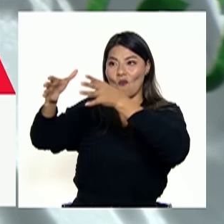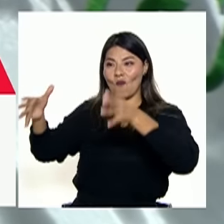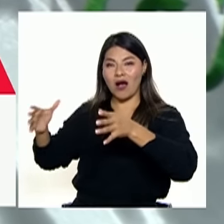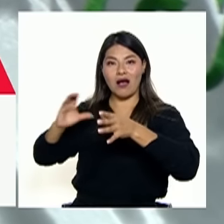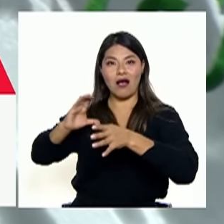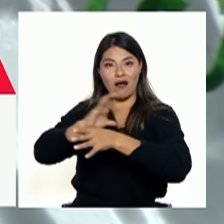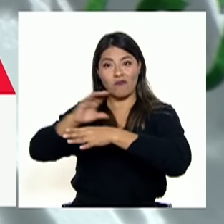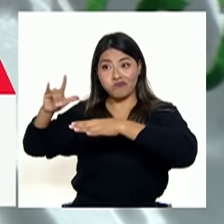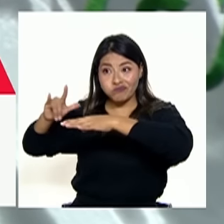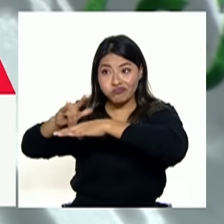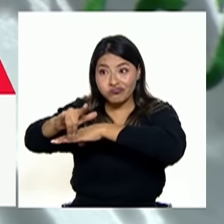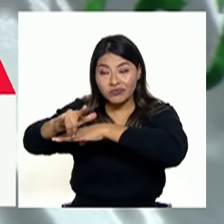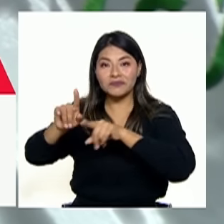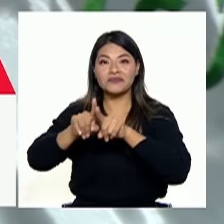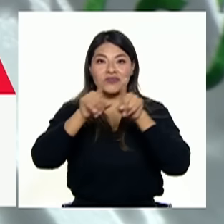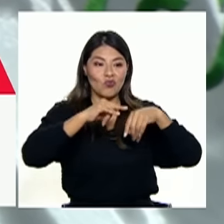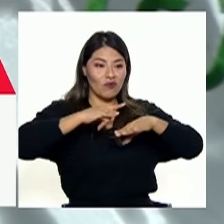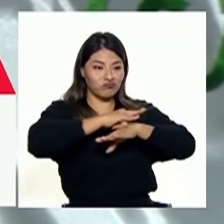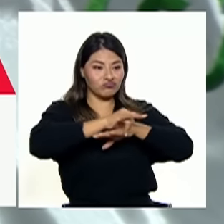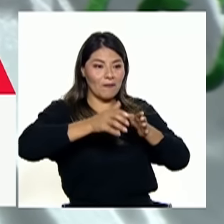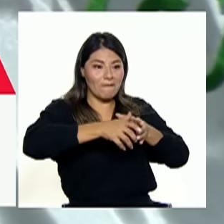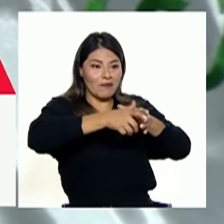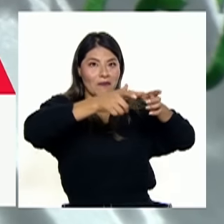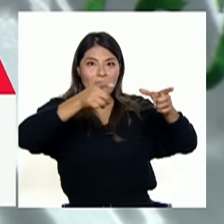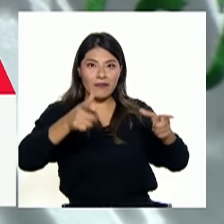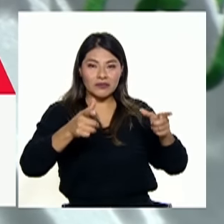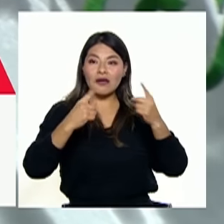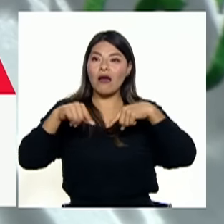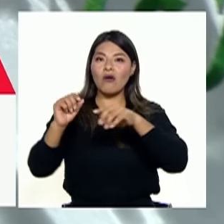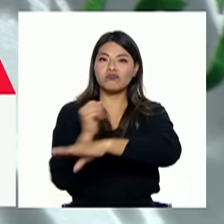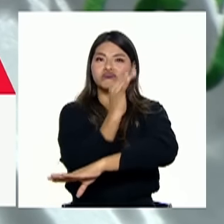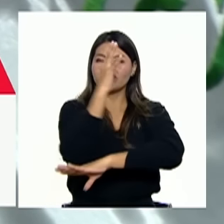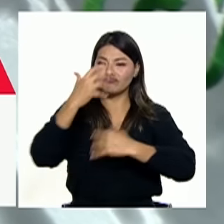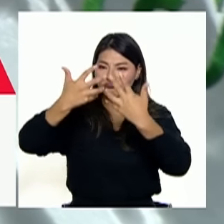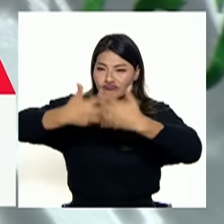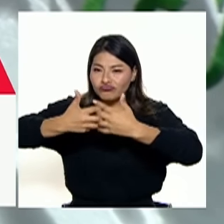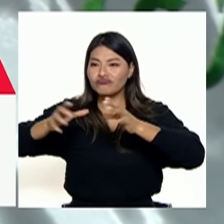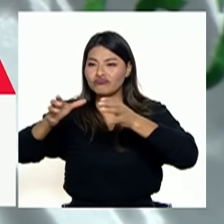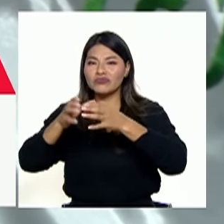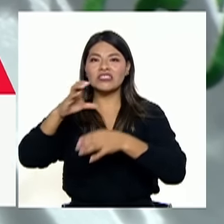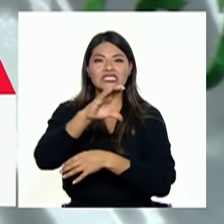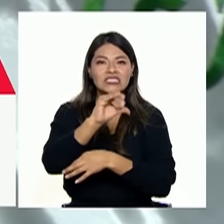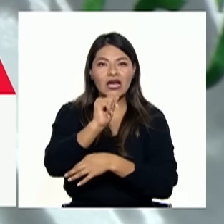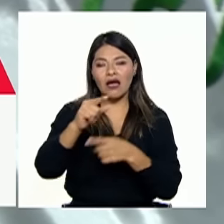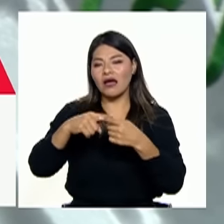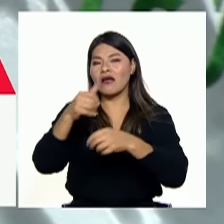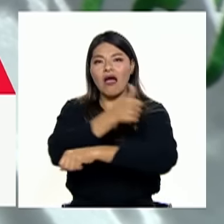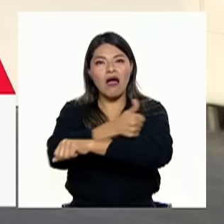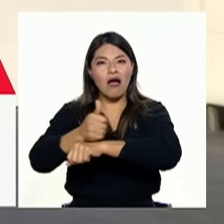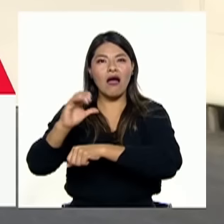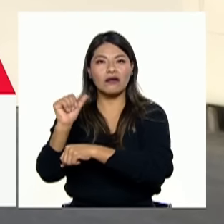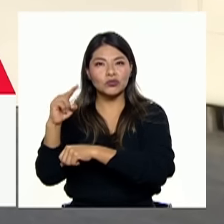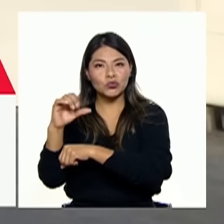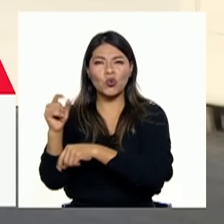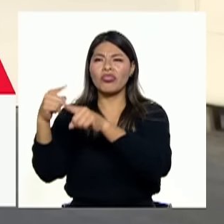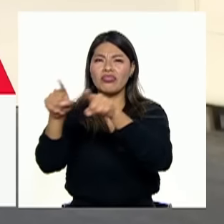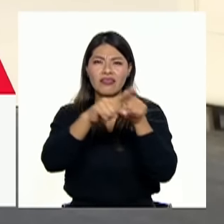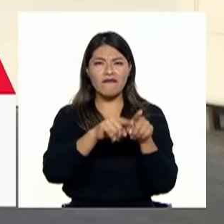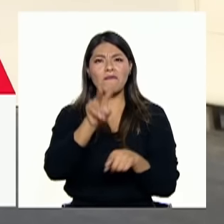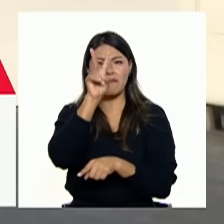y modernización del aeropuerto Jorge Chávez, la creación de parques industriales en Chancay, Ancón y otras partes del país,